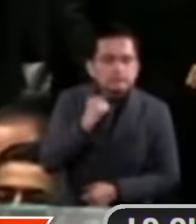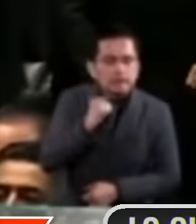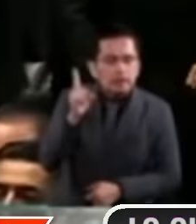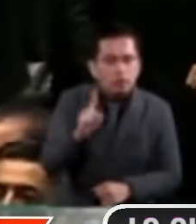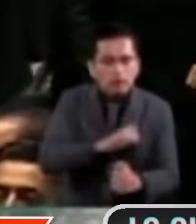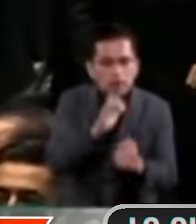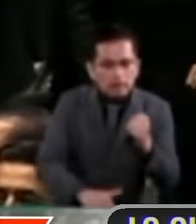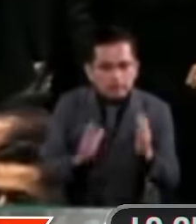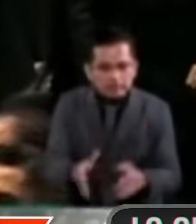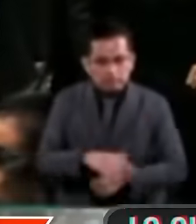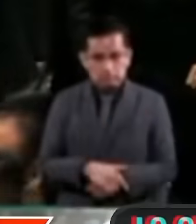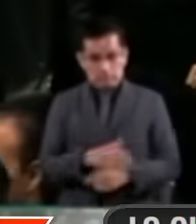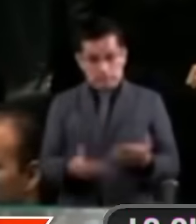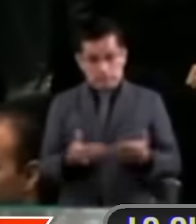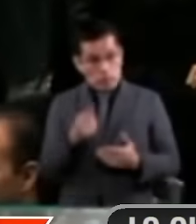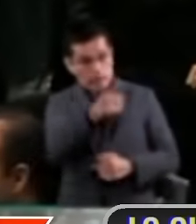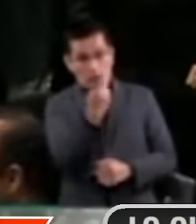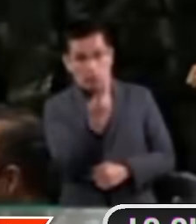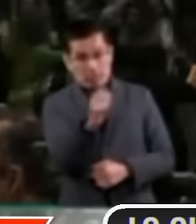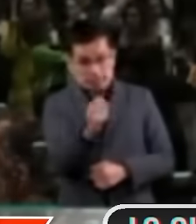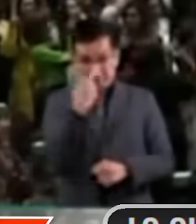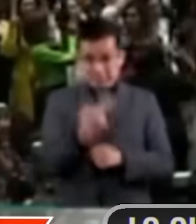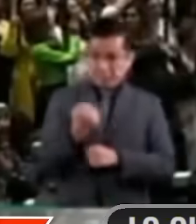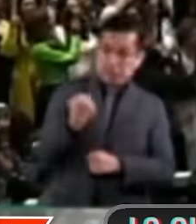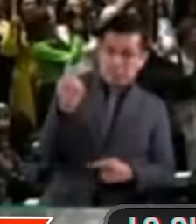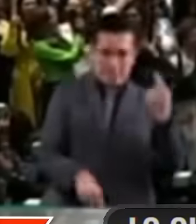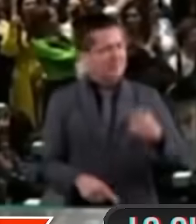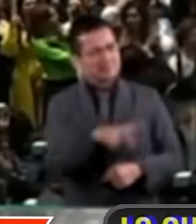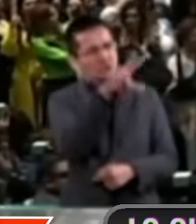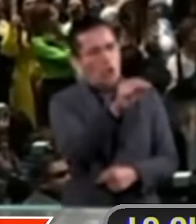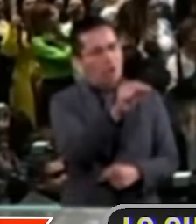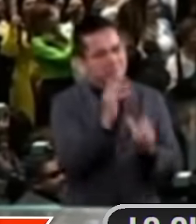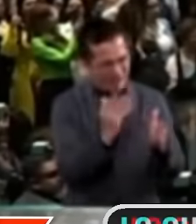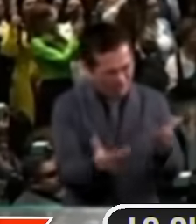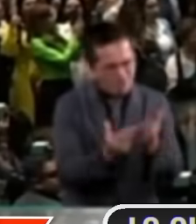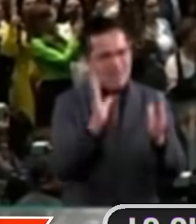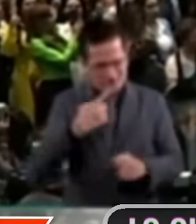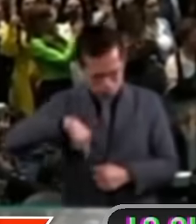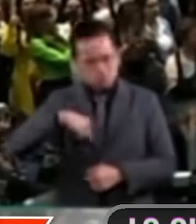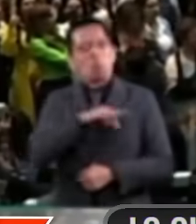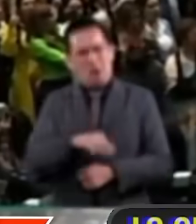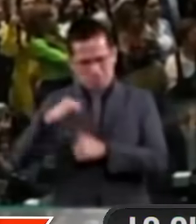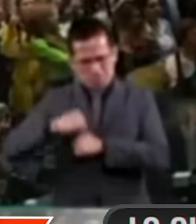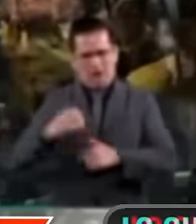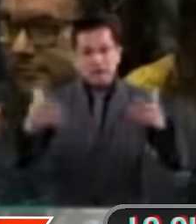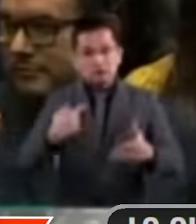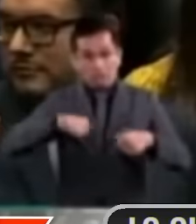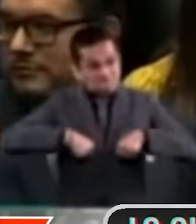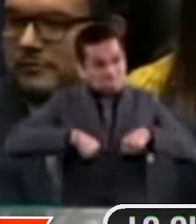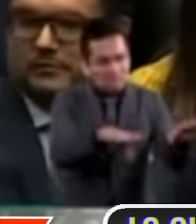le pertenece a la 4T. Ha cambiado de manos, está de nuestro lado y no la vamos a